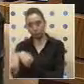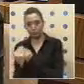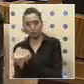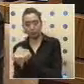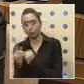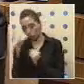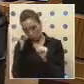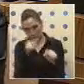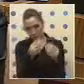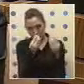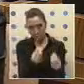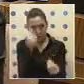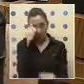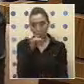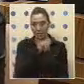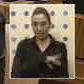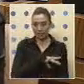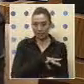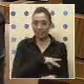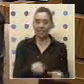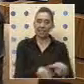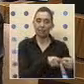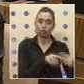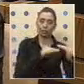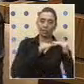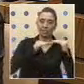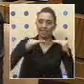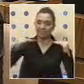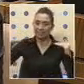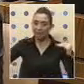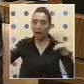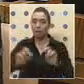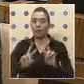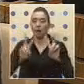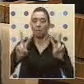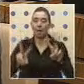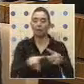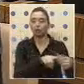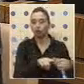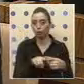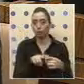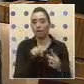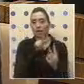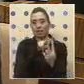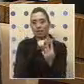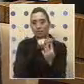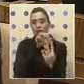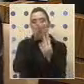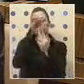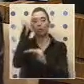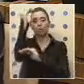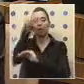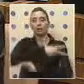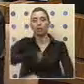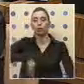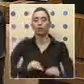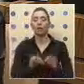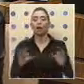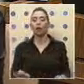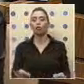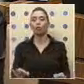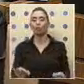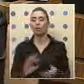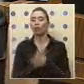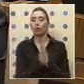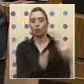bien de Chile y la estabilidad social y su paz social es finalmente el principio que debiera ordenar todas nuestras conductas, de todo, porque en